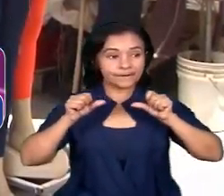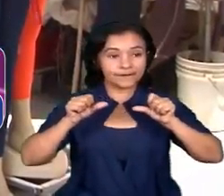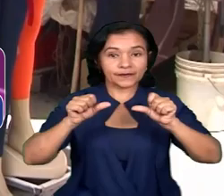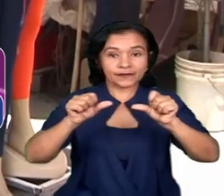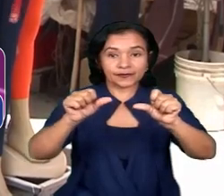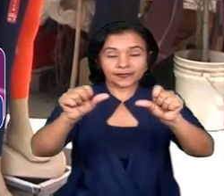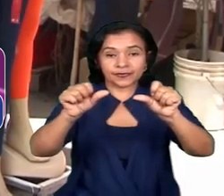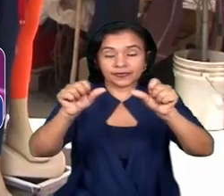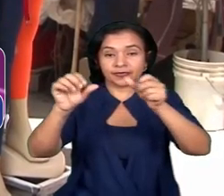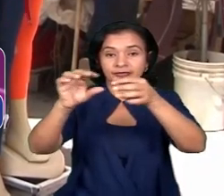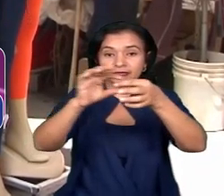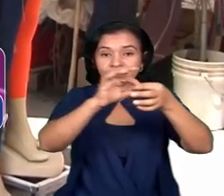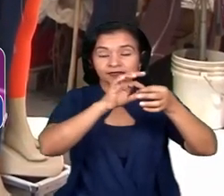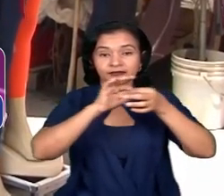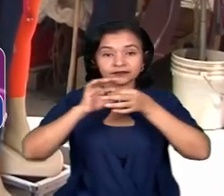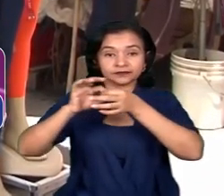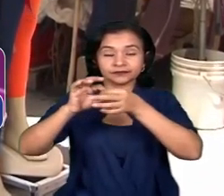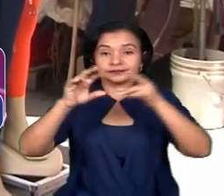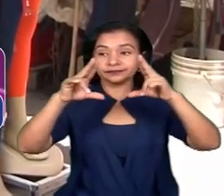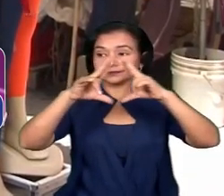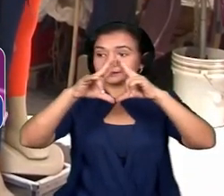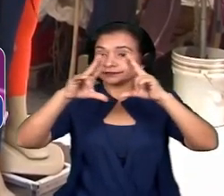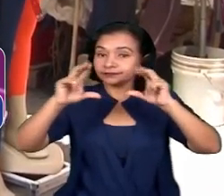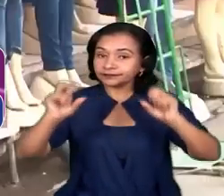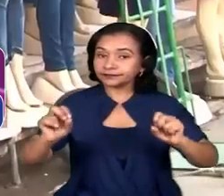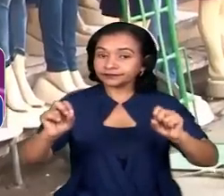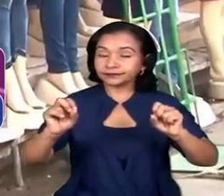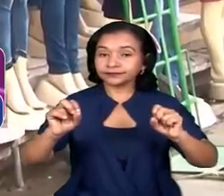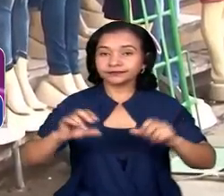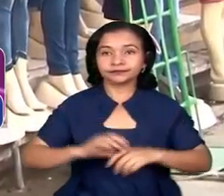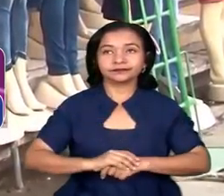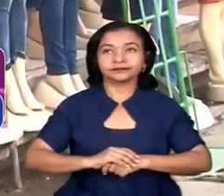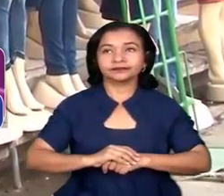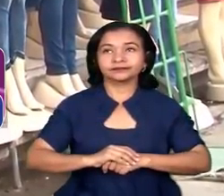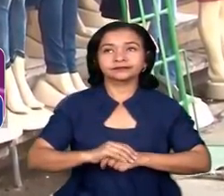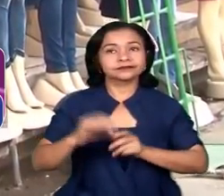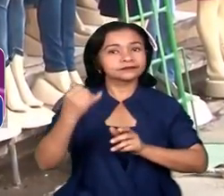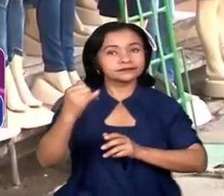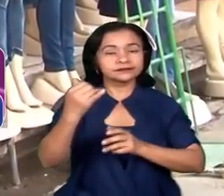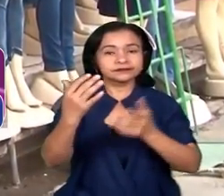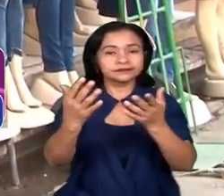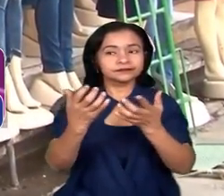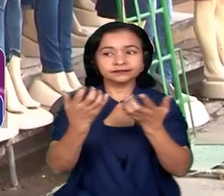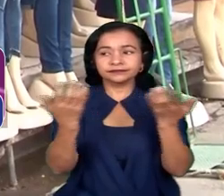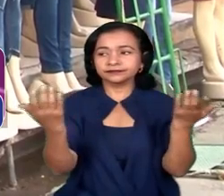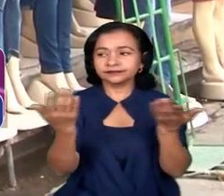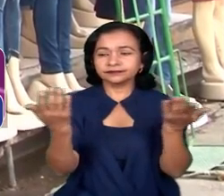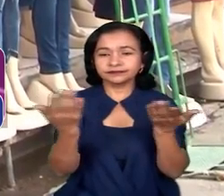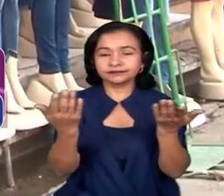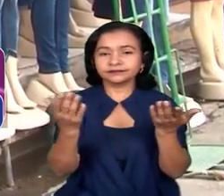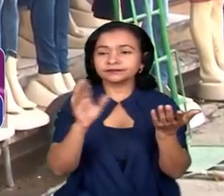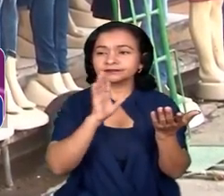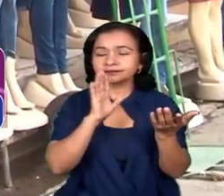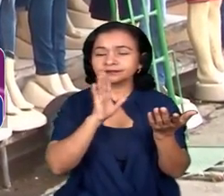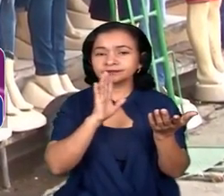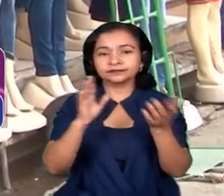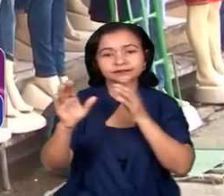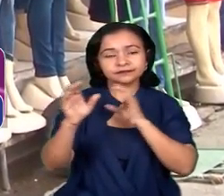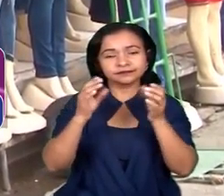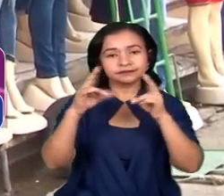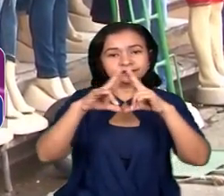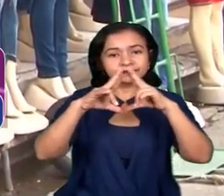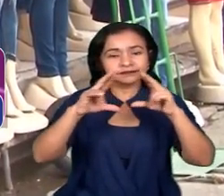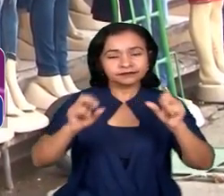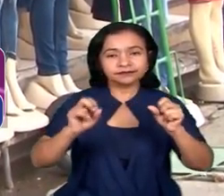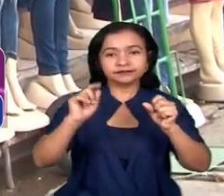y unirnos alrededor de Nicaragua, pues de que si estamos, que quieren que dialoguemos los